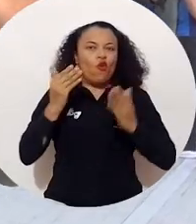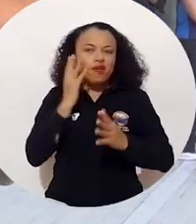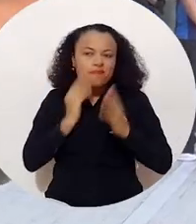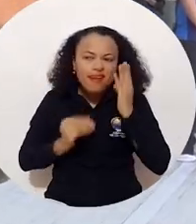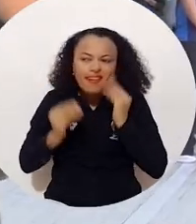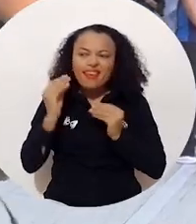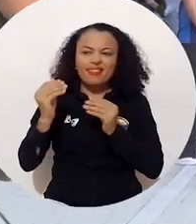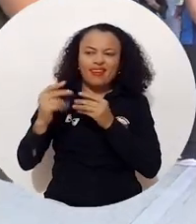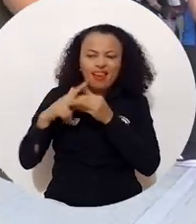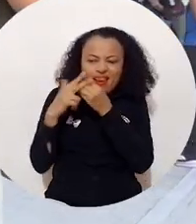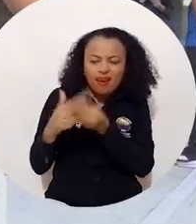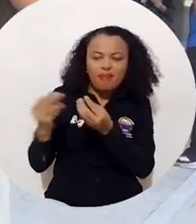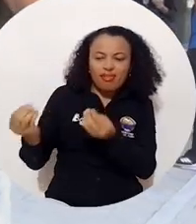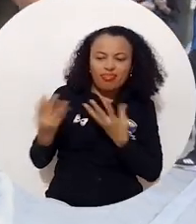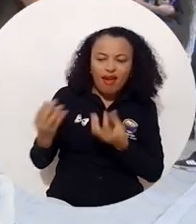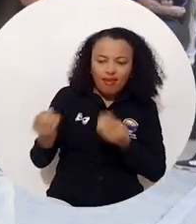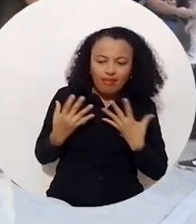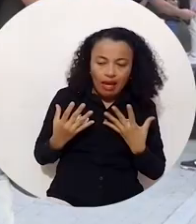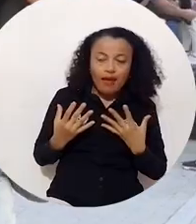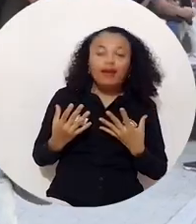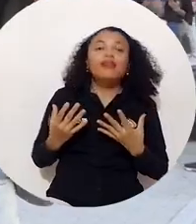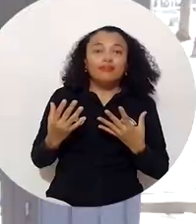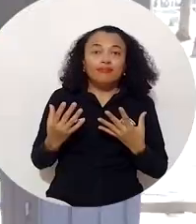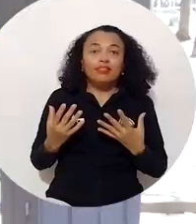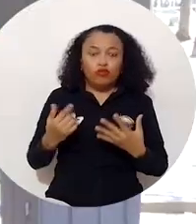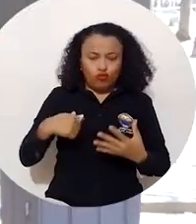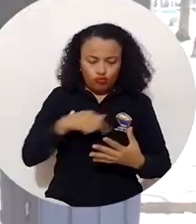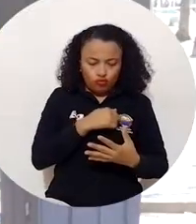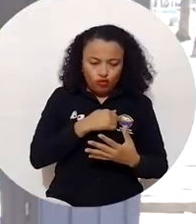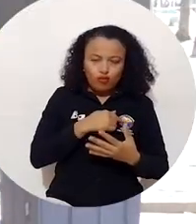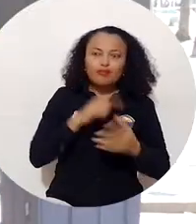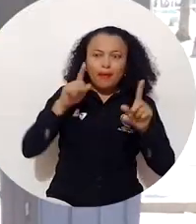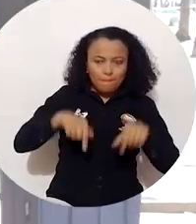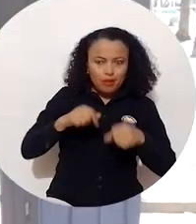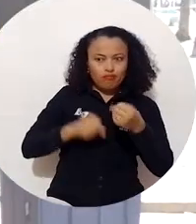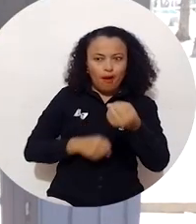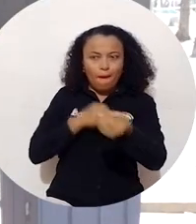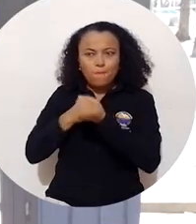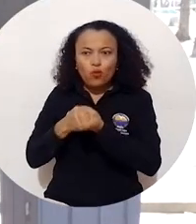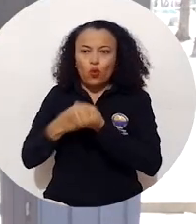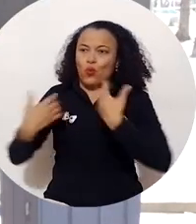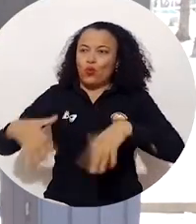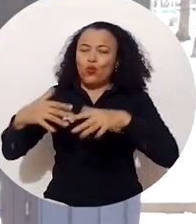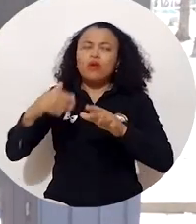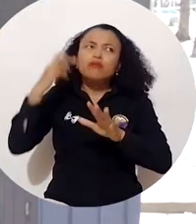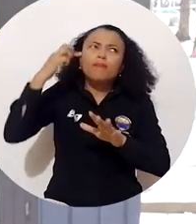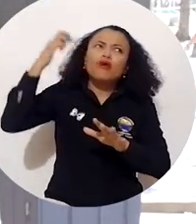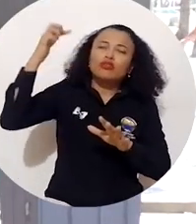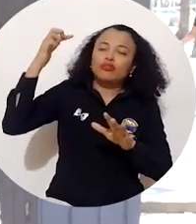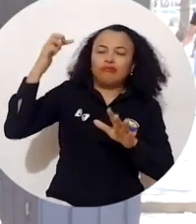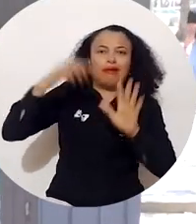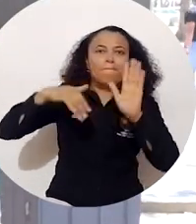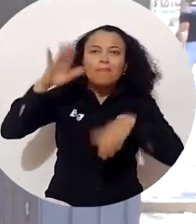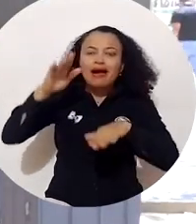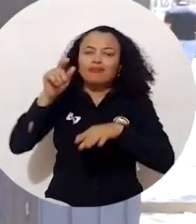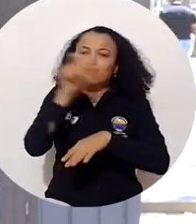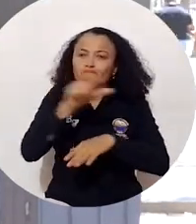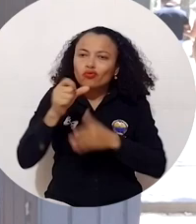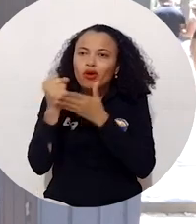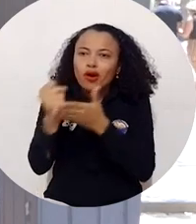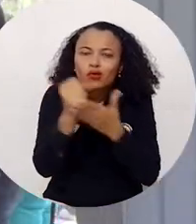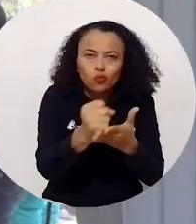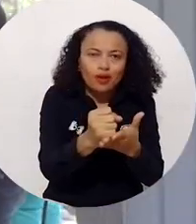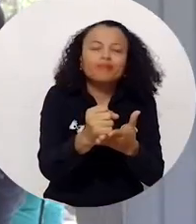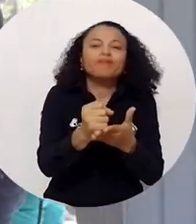pues experiencia, herramientas, pero pues también me está como permitiendo hacer parte pues de algo que ya es más grande que una profesión, que es ayudar